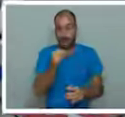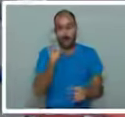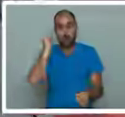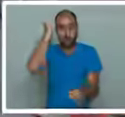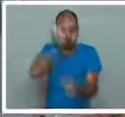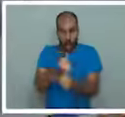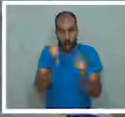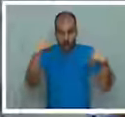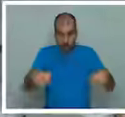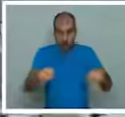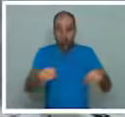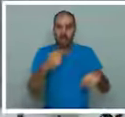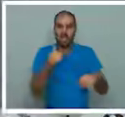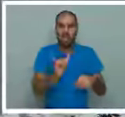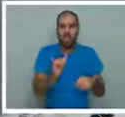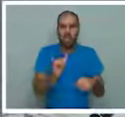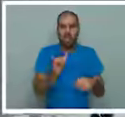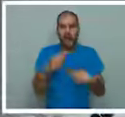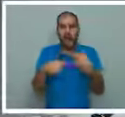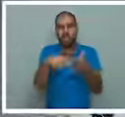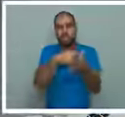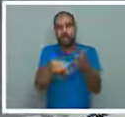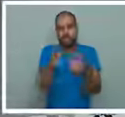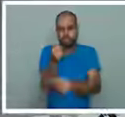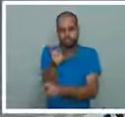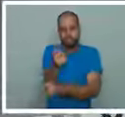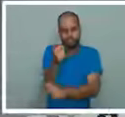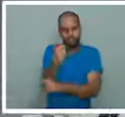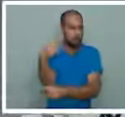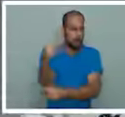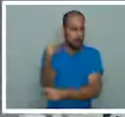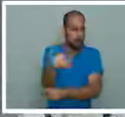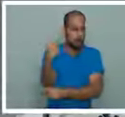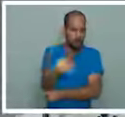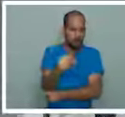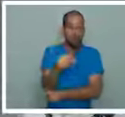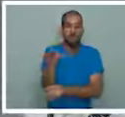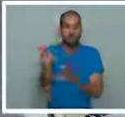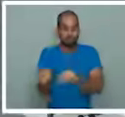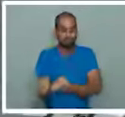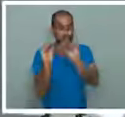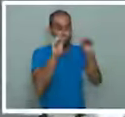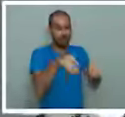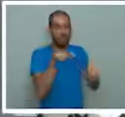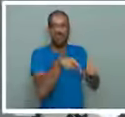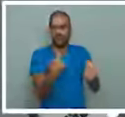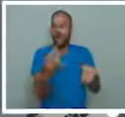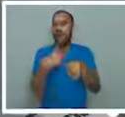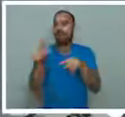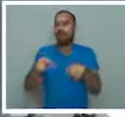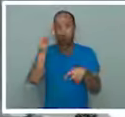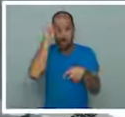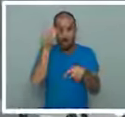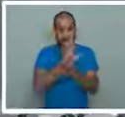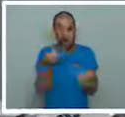adiestramiento y se desubica un se les pone un tutor tú todo que los lleva le da seguimiento y luego los